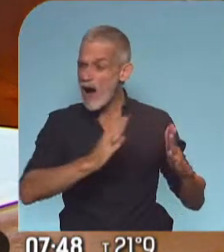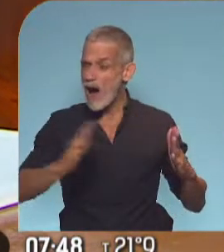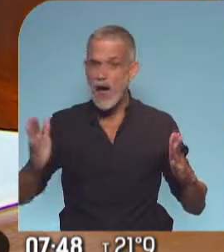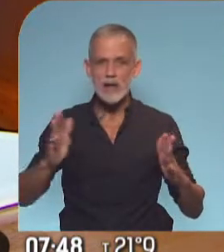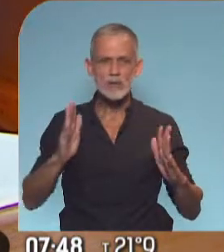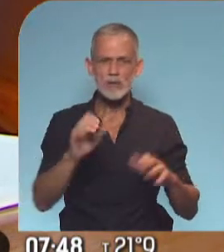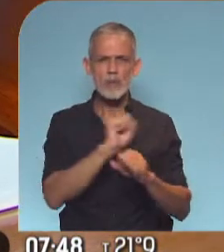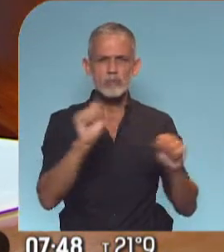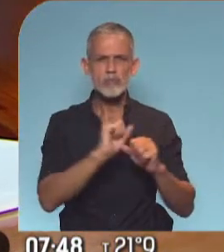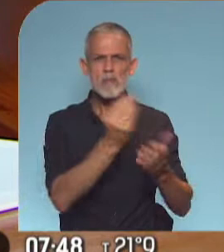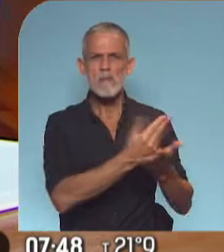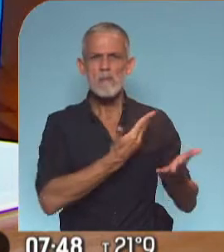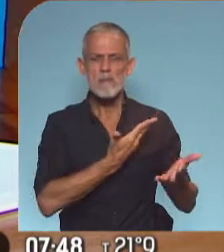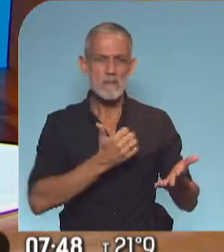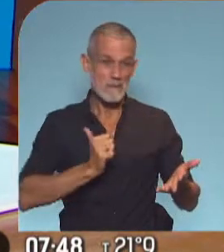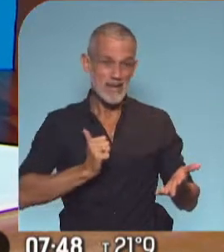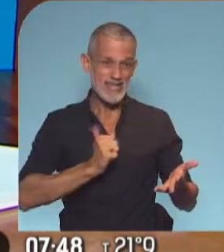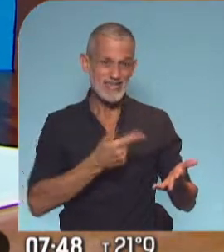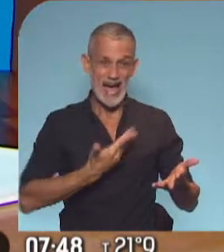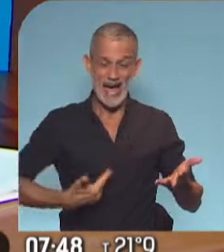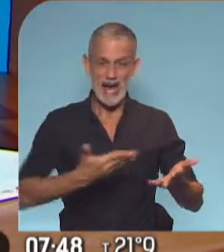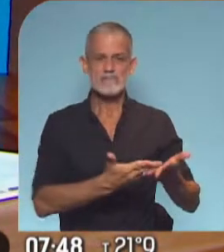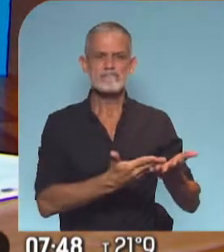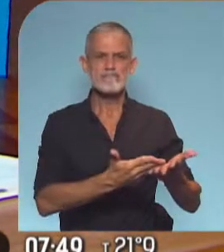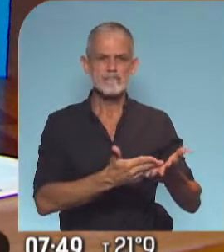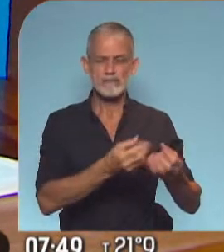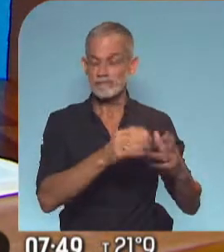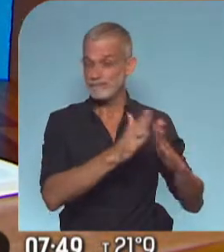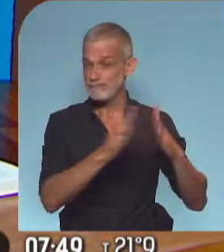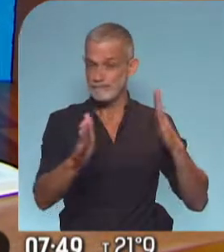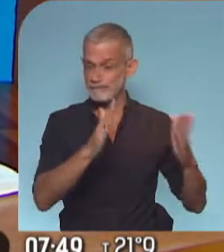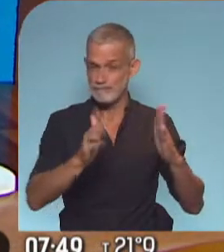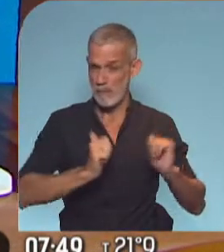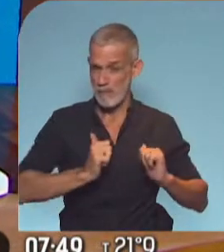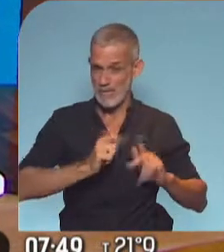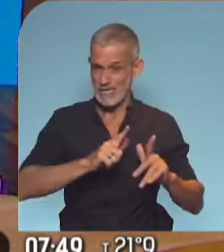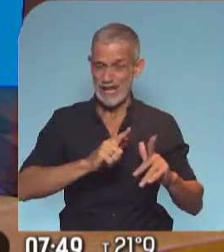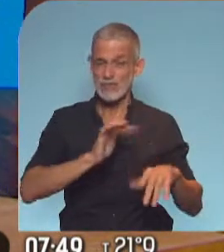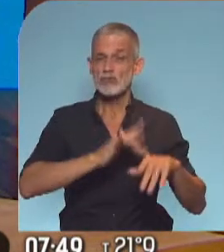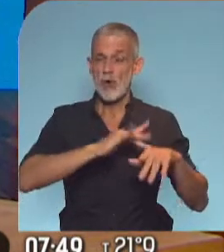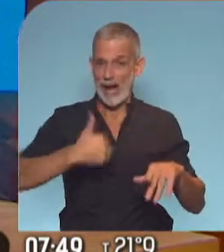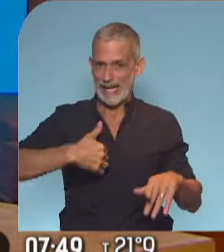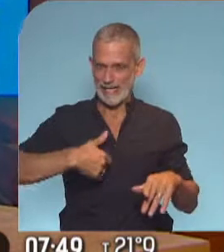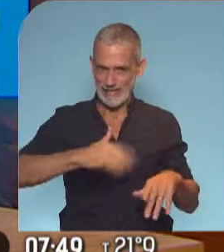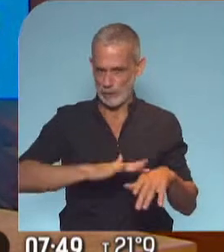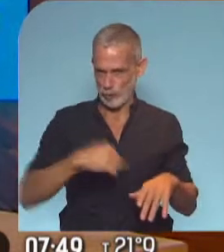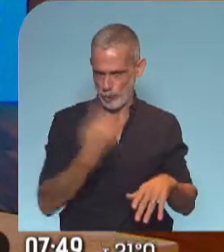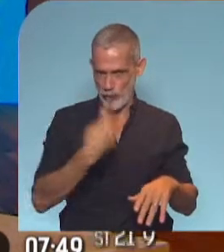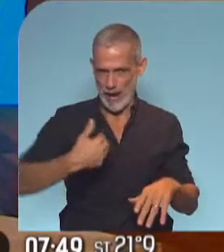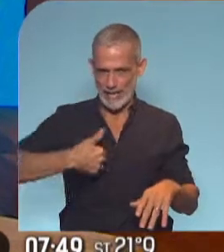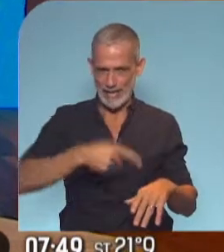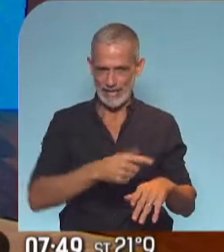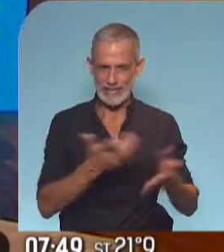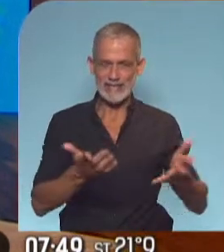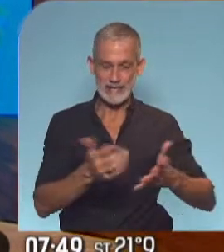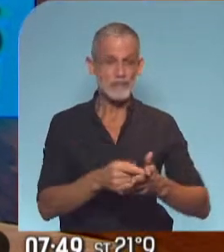del golpe de Estado, que comenzaba con esa dictadura atroz que le tocó vivir a la República Argentina, nos tocó vivir en la República Argentina.